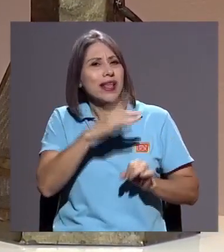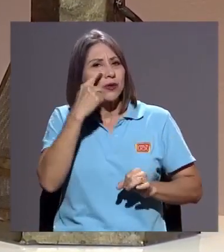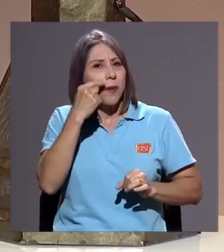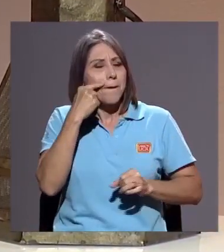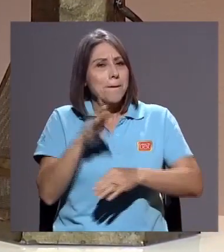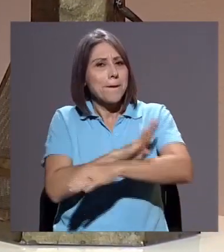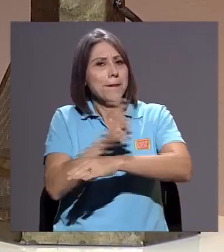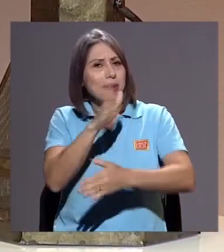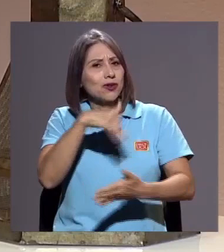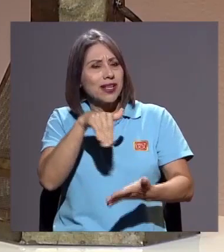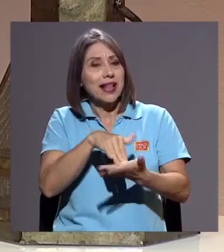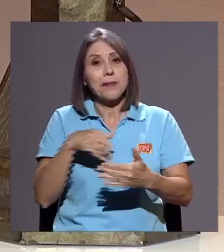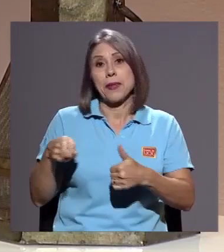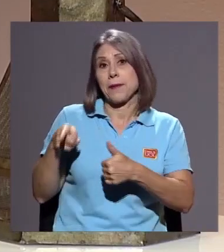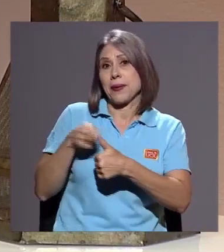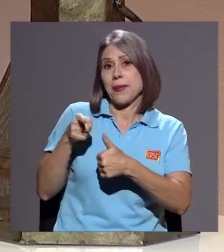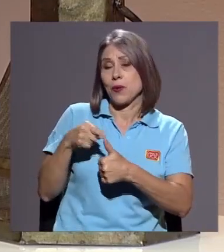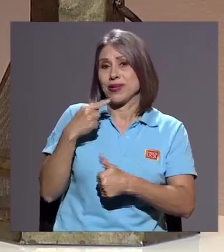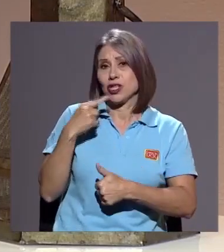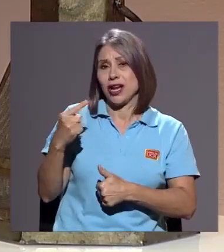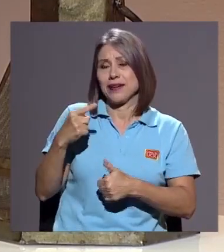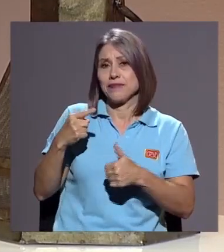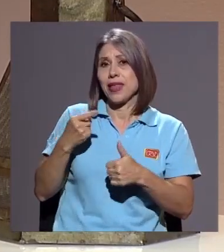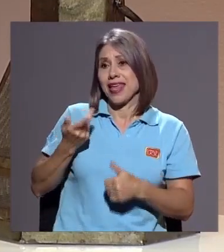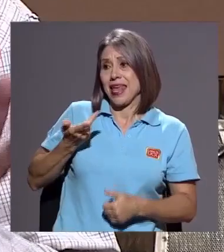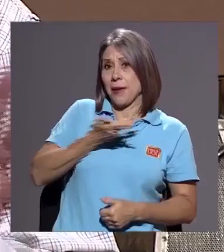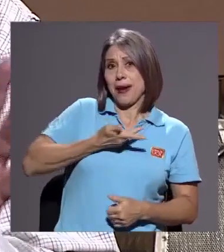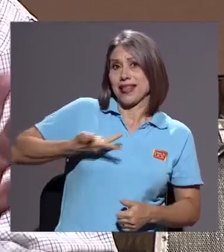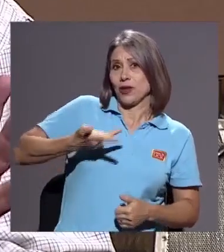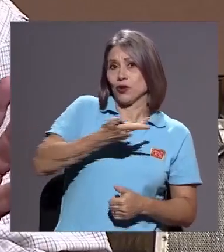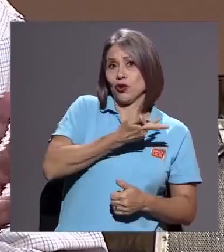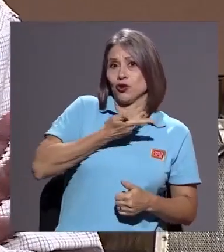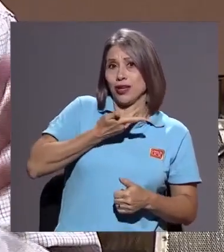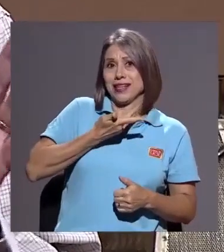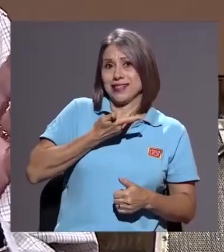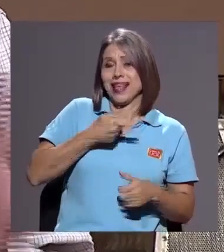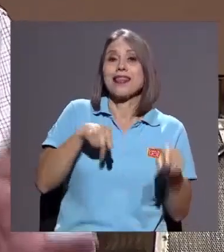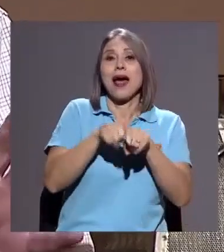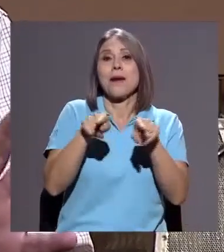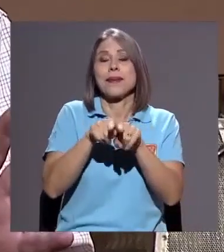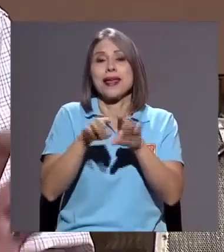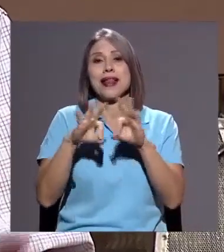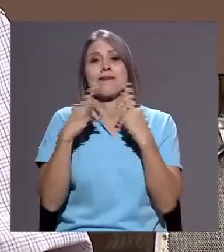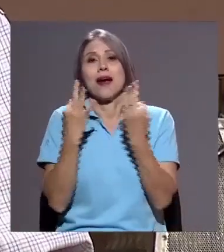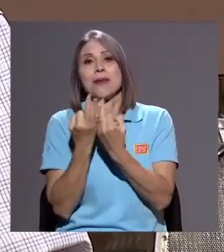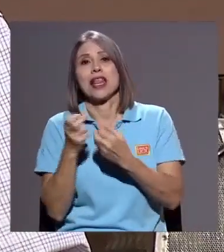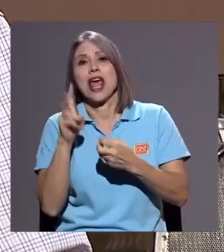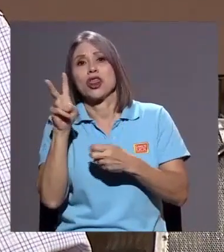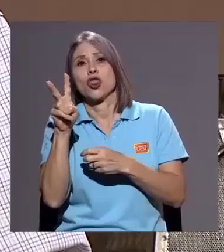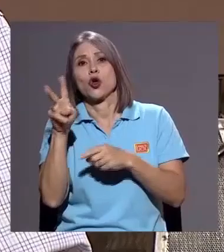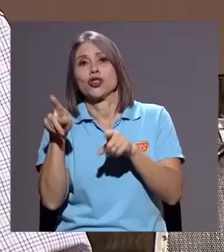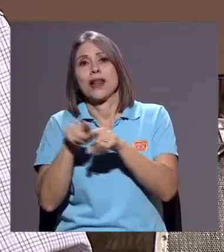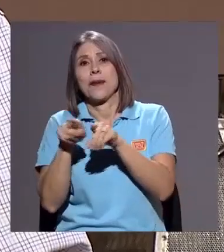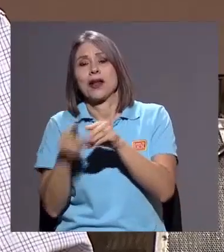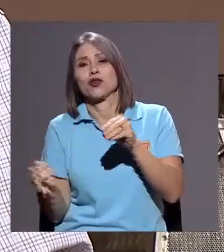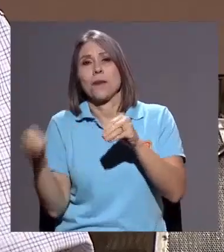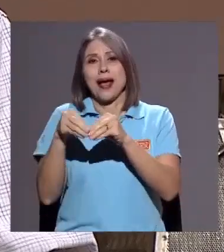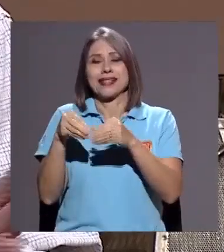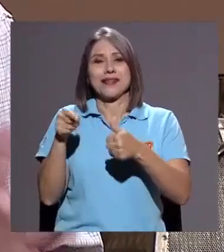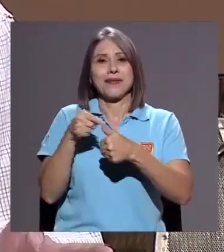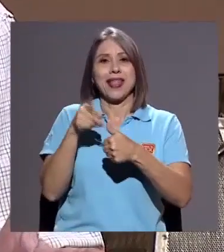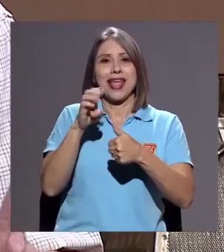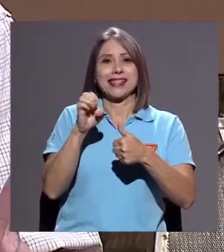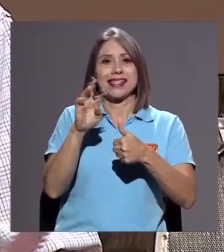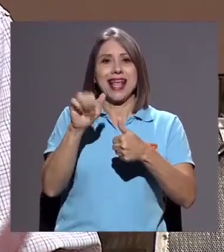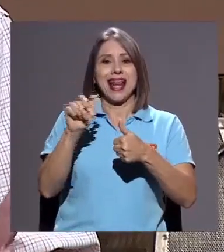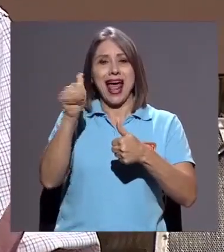Banco Central? Bueno, primero tal vez mencionar que aparte de nosotros tres, de nuestra familia, hay dos hermanos más, nuestra hermana Estela, que es la mayor, y